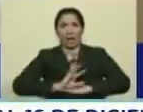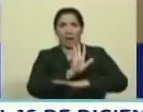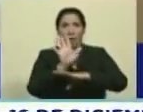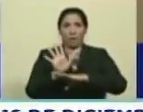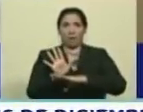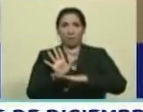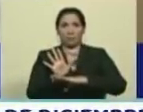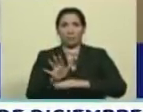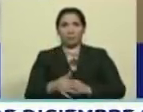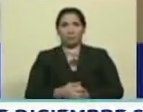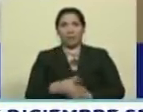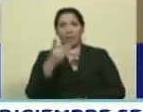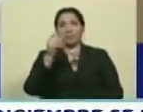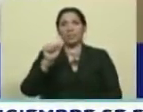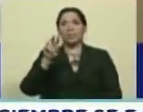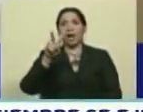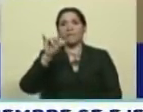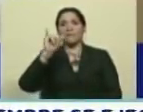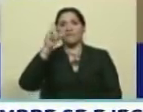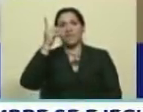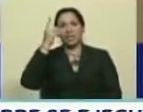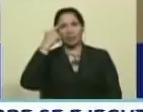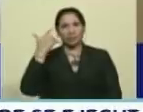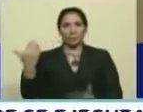secretario general, David Choquehuanca.